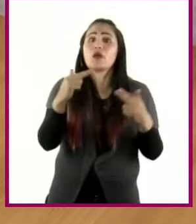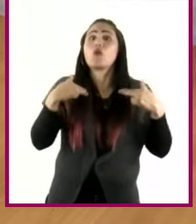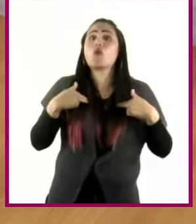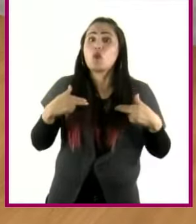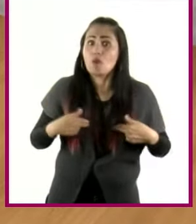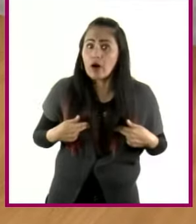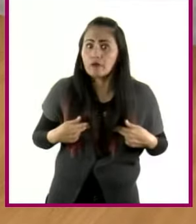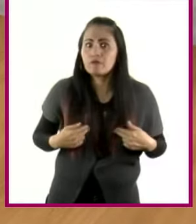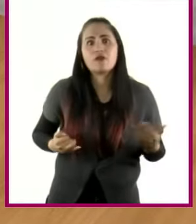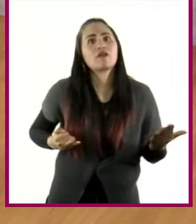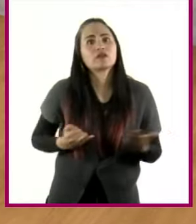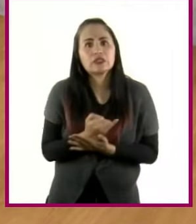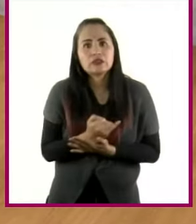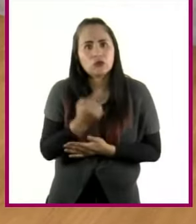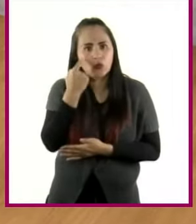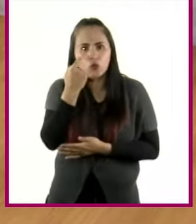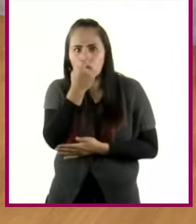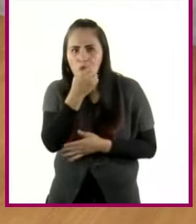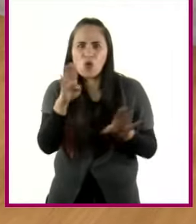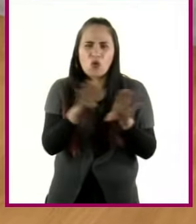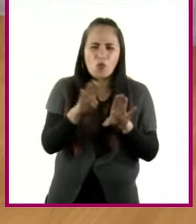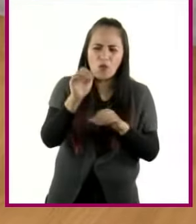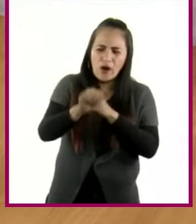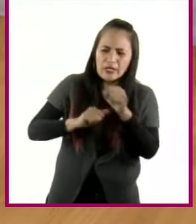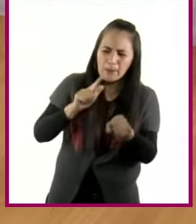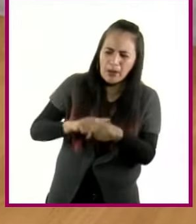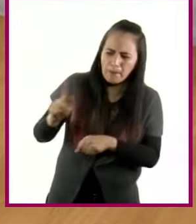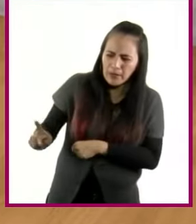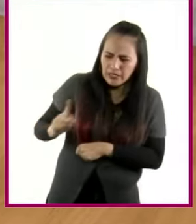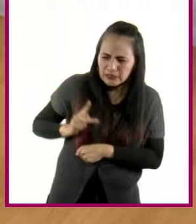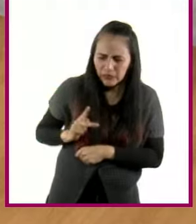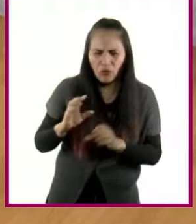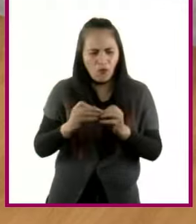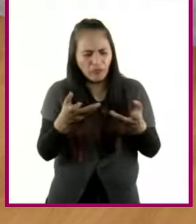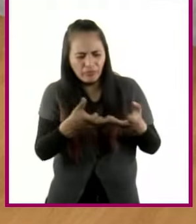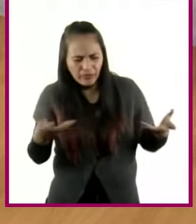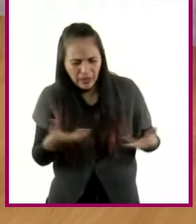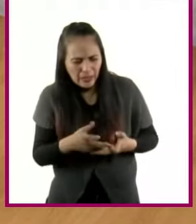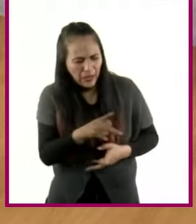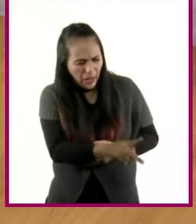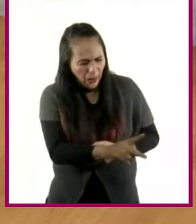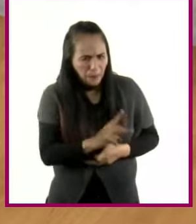puede elegir si se comporta como una bestia y se arrastra por la tierra o si se comporta como un ser más elevado.